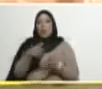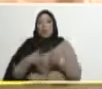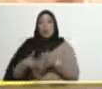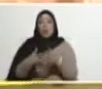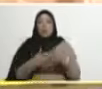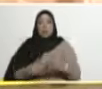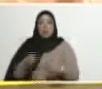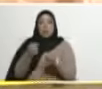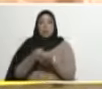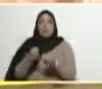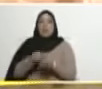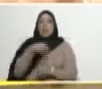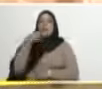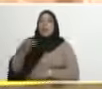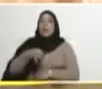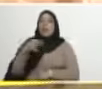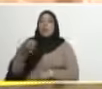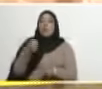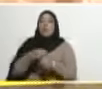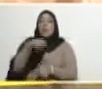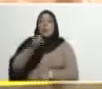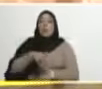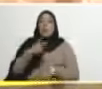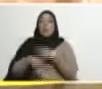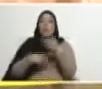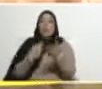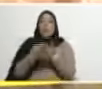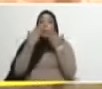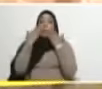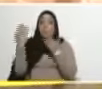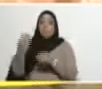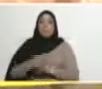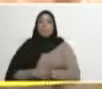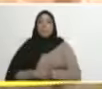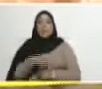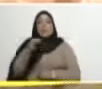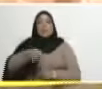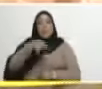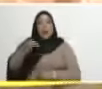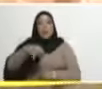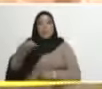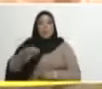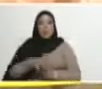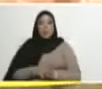Norteamérica. Siempre detrás los Estados Unidos de Norteamérica. Siempre.